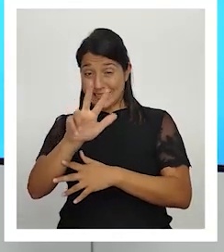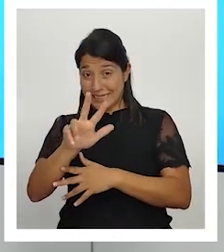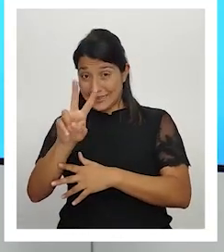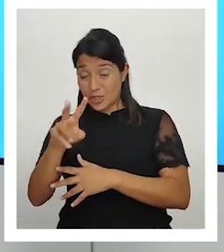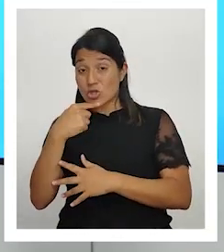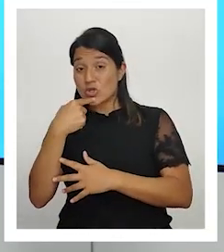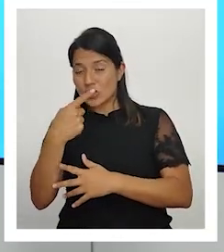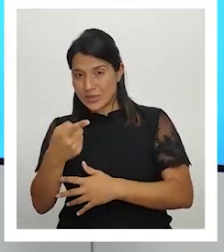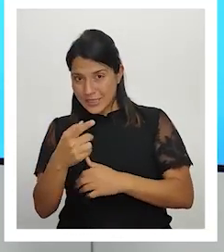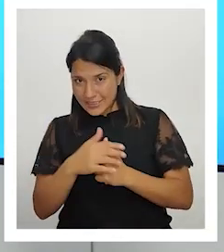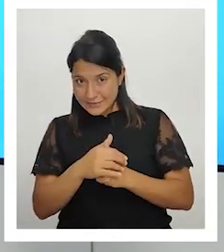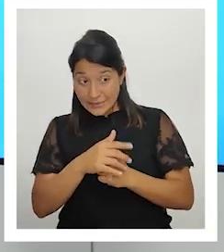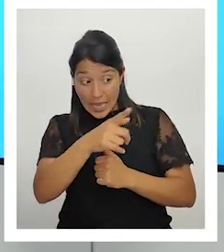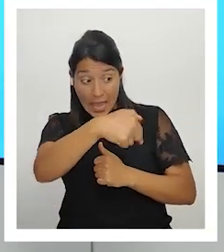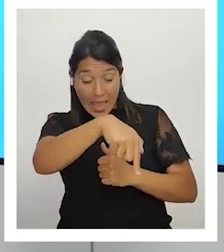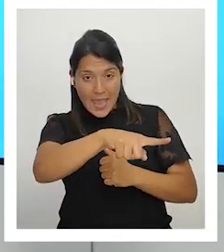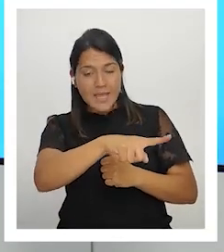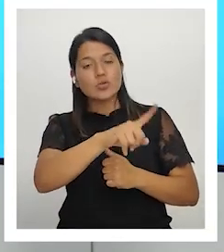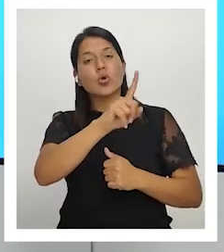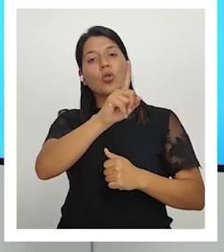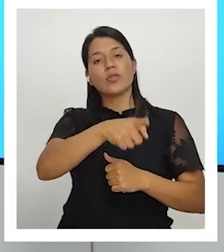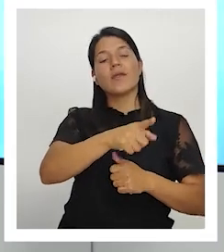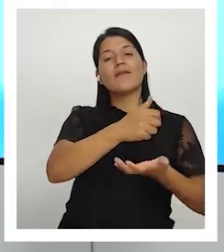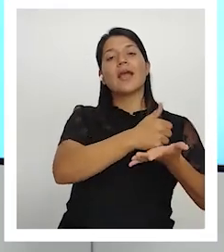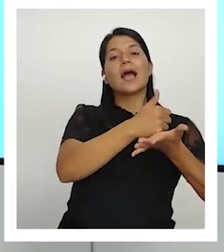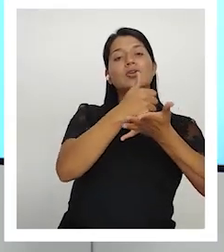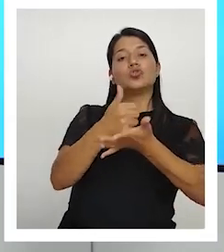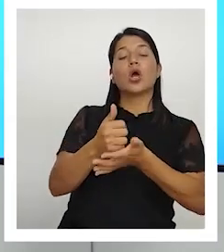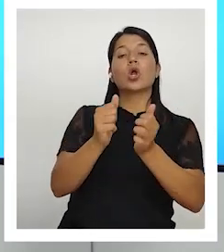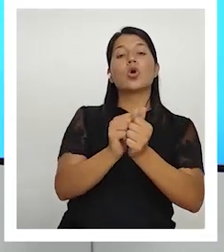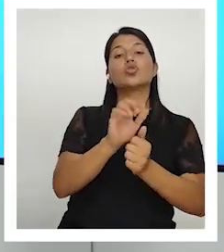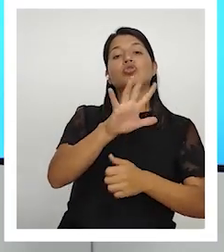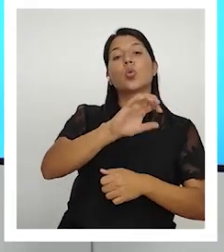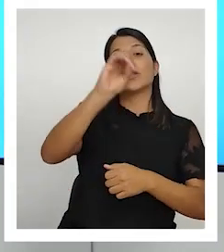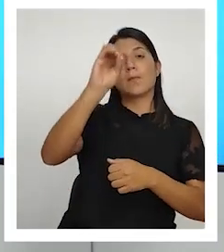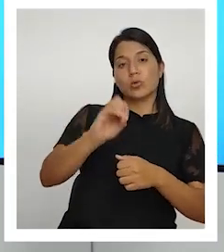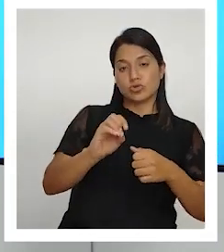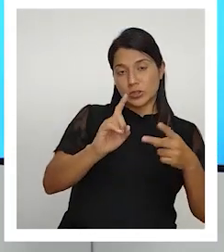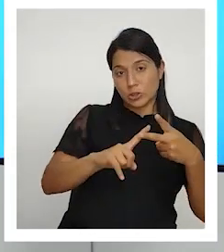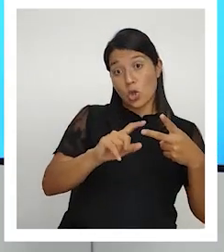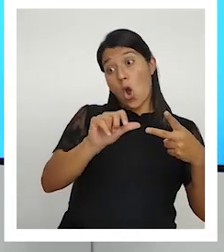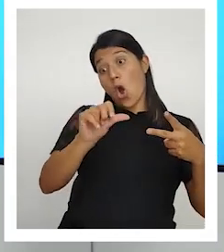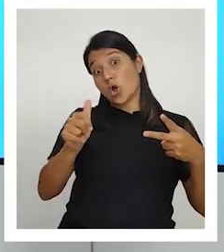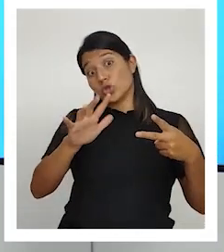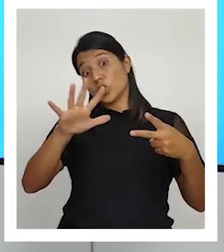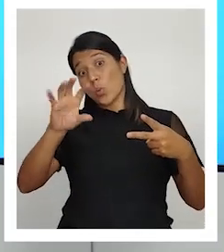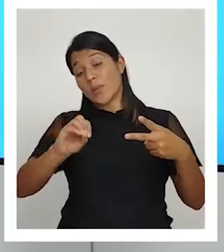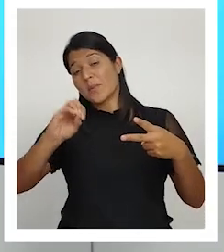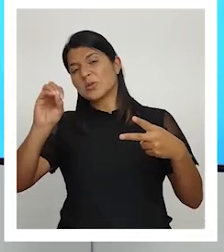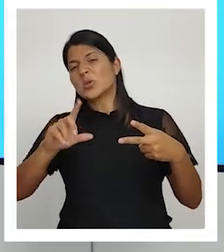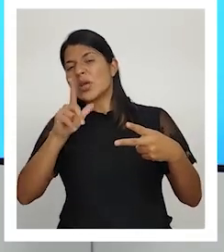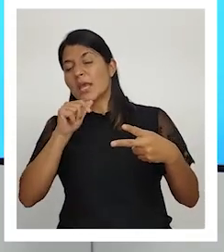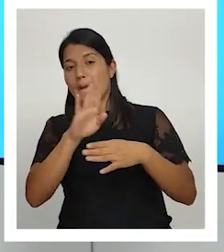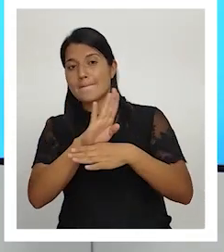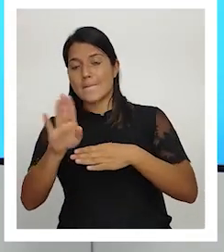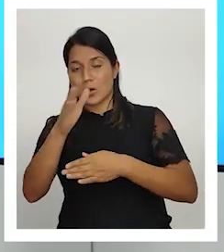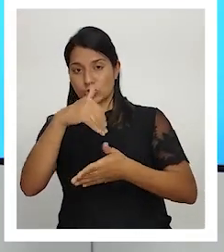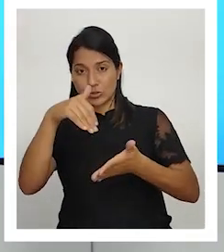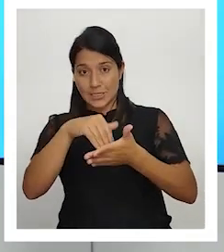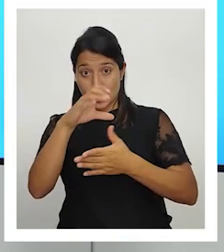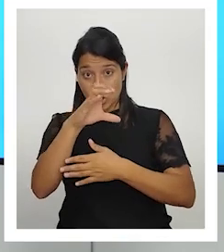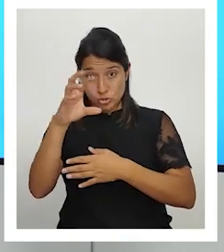supervisados contribuirán en un 50% y el restante lo da el Banco Central de Costa Rica. Anteriormente, la proporción de este era de